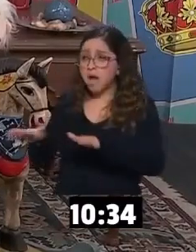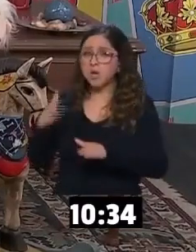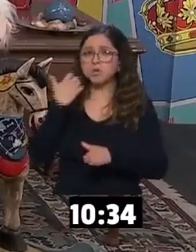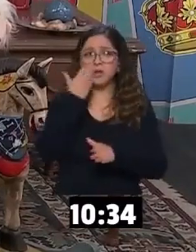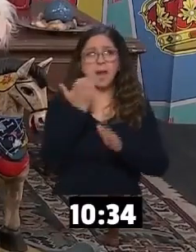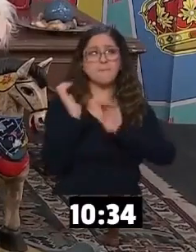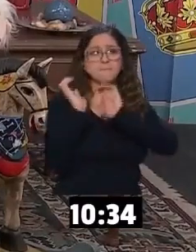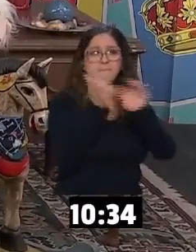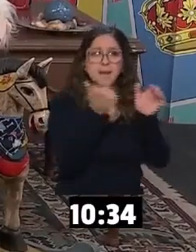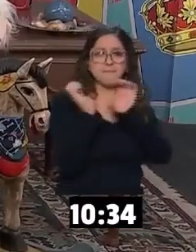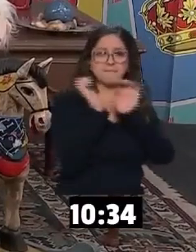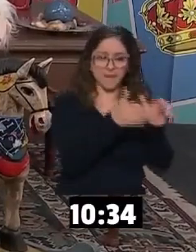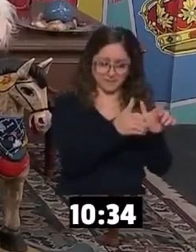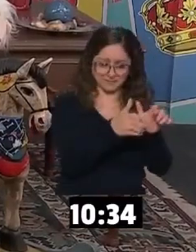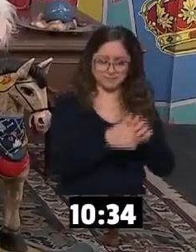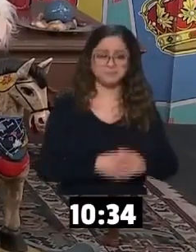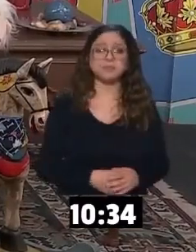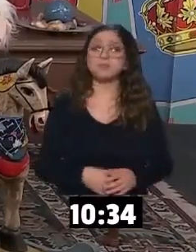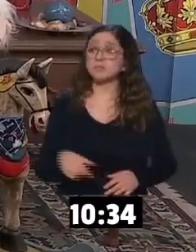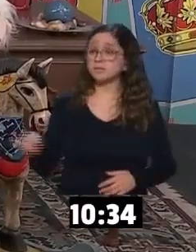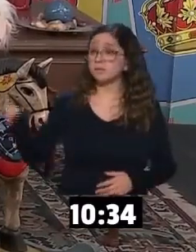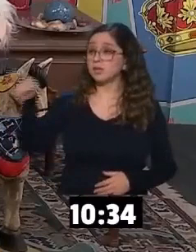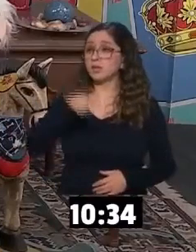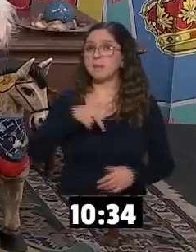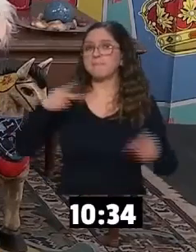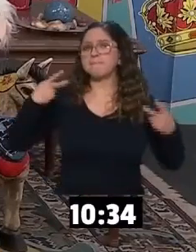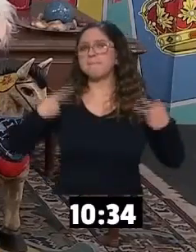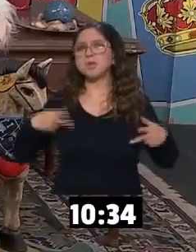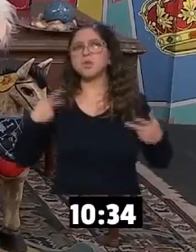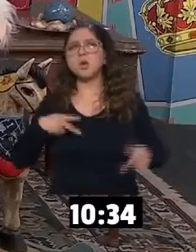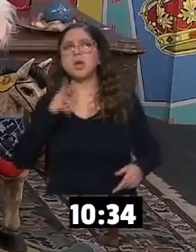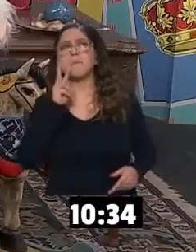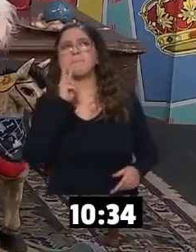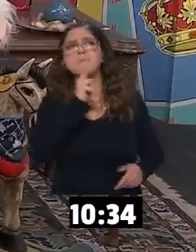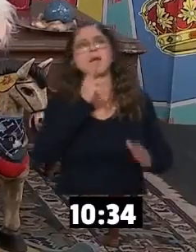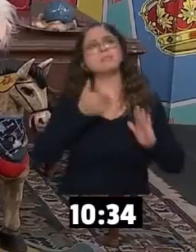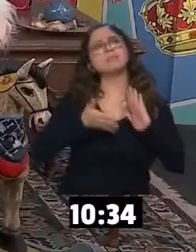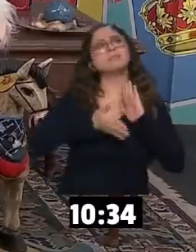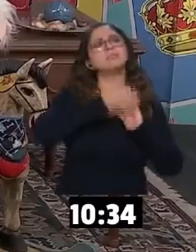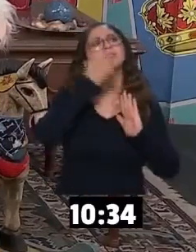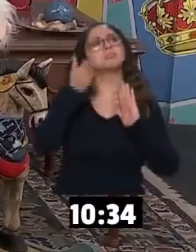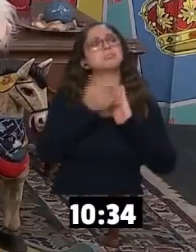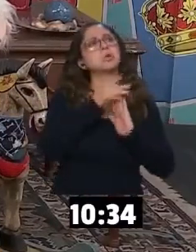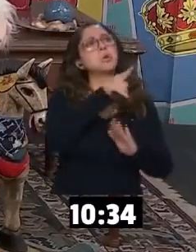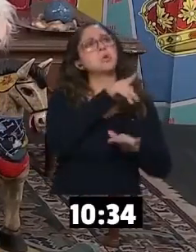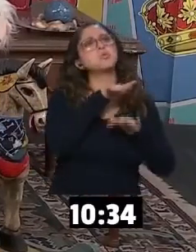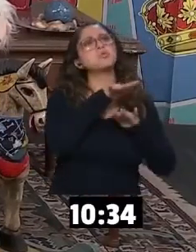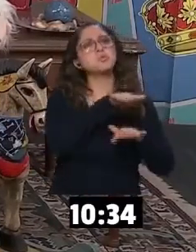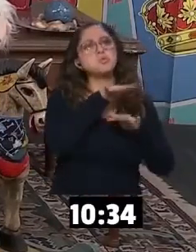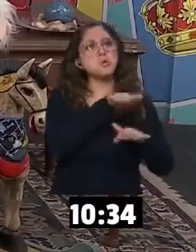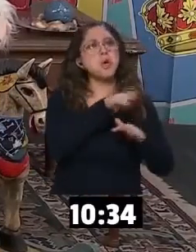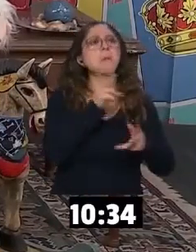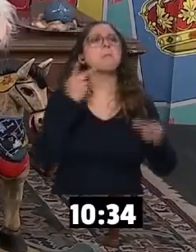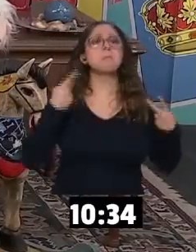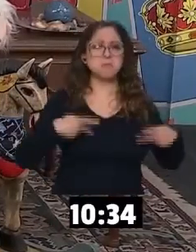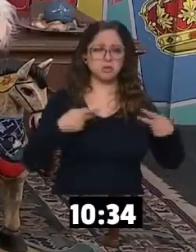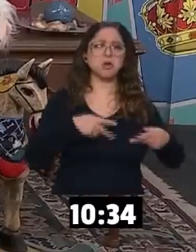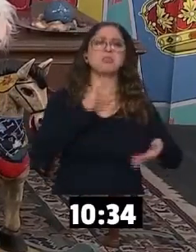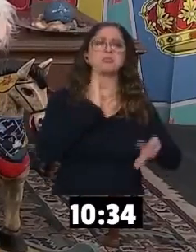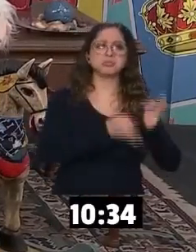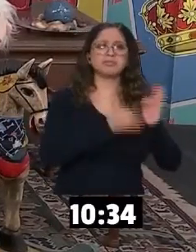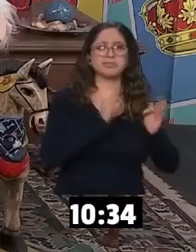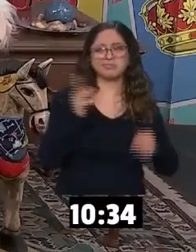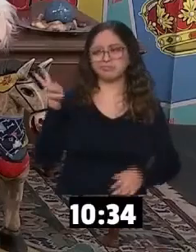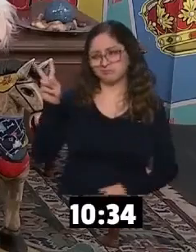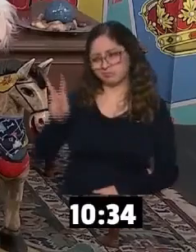no- Lo que pasa es que cuando ya la ven y ven la calidad de la construcción y todo eso, pues A ya mí me mejor da mucho dejan de coraje. hacerla de todos. Exactamente. Ingeniero,